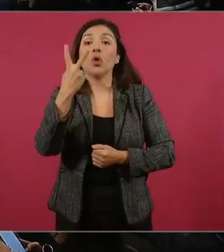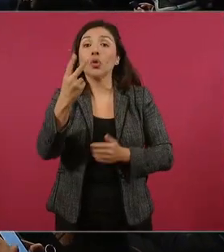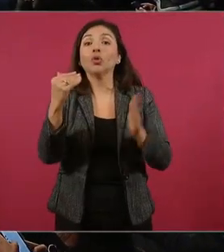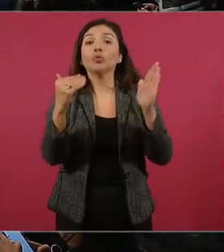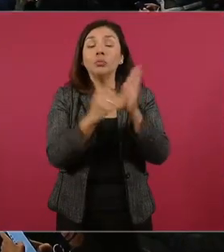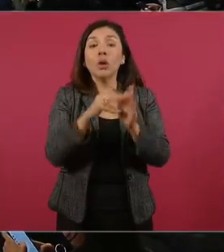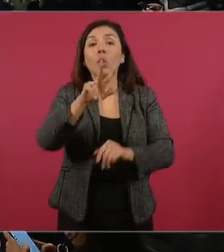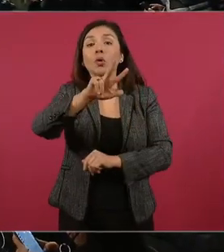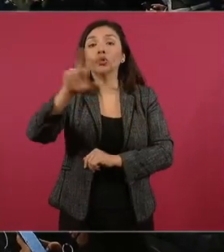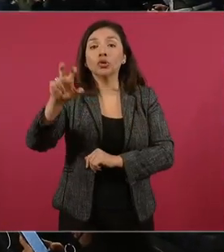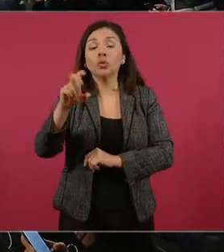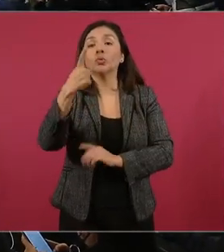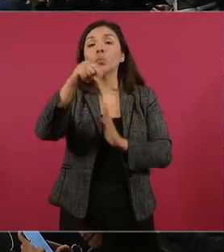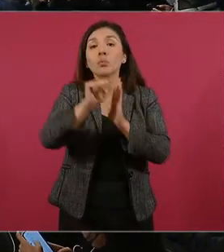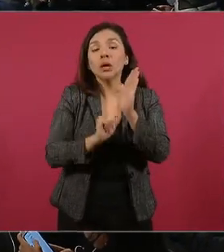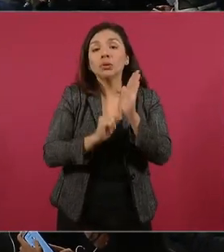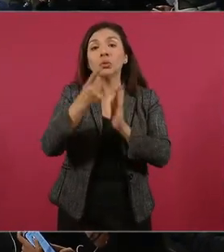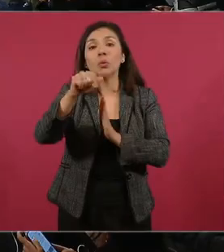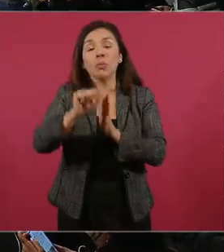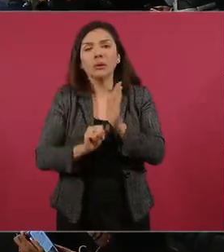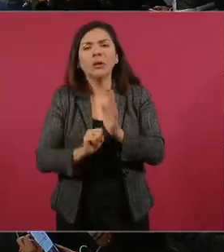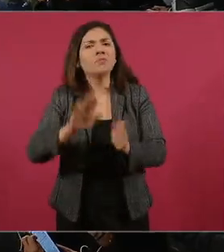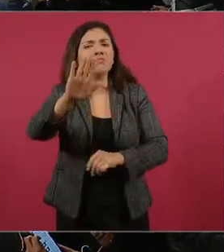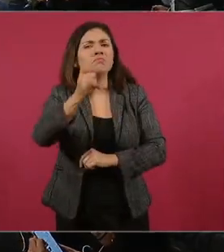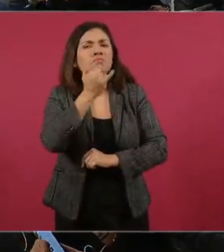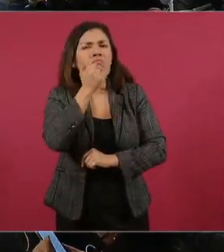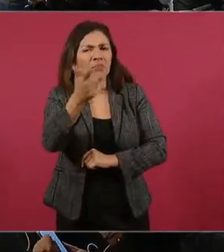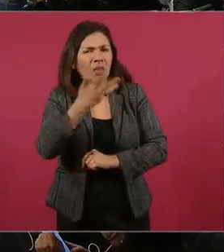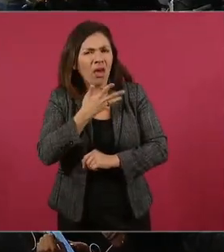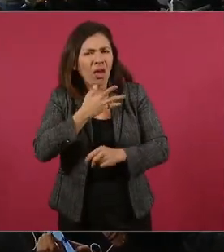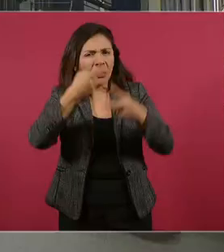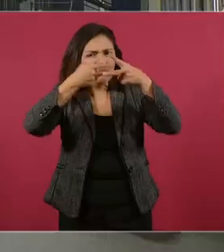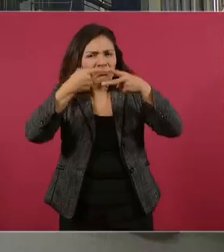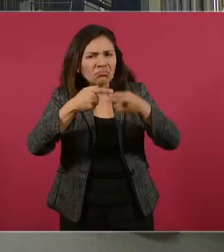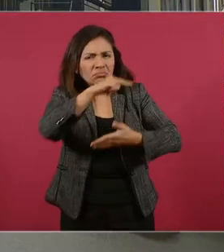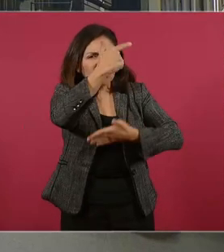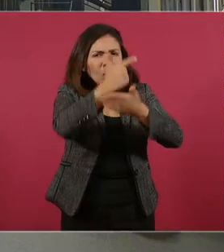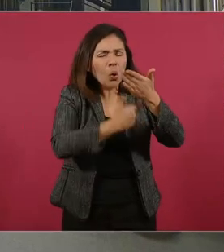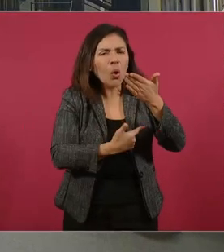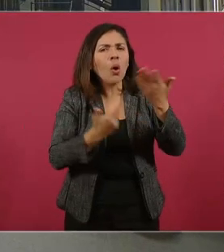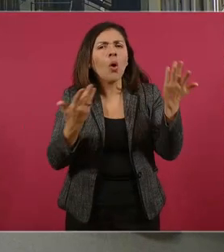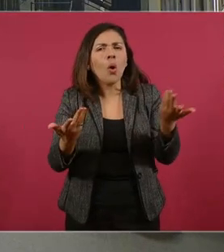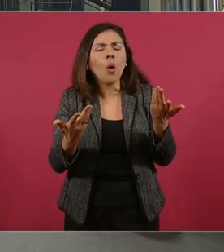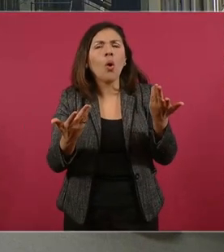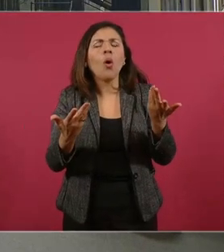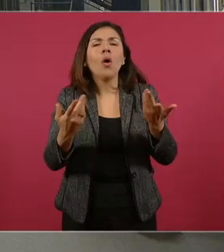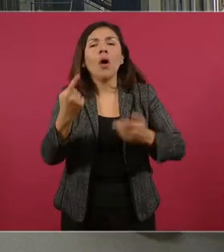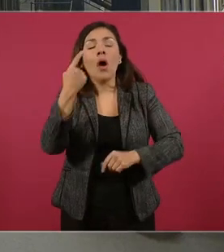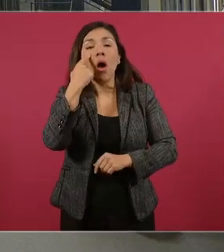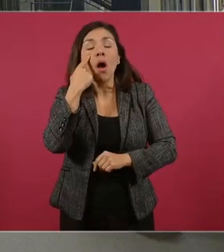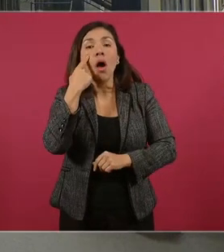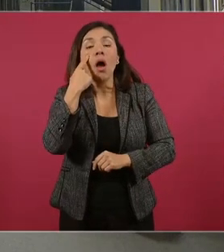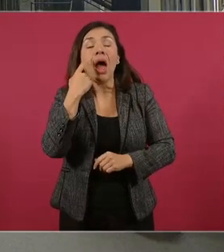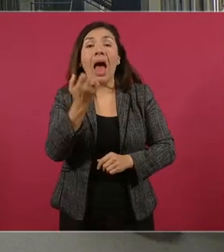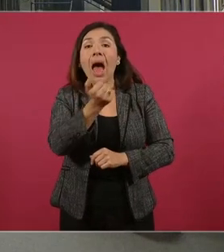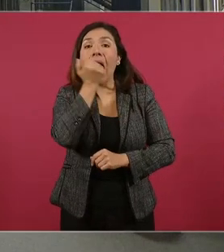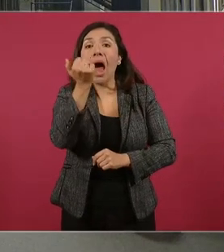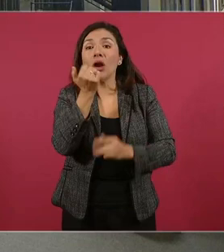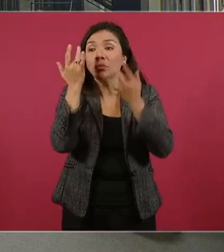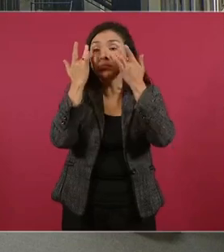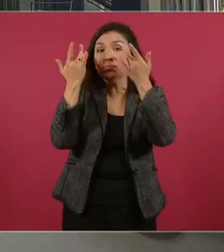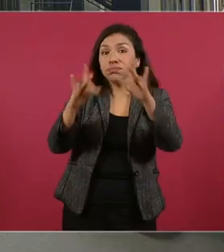¿2,800 mensuales para este año? Presidente, ¿y tendrá la estadística de cómo se ha reducido la deserción a